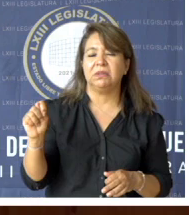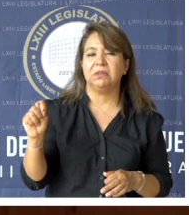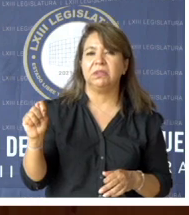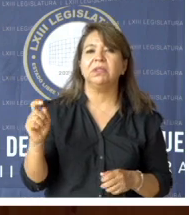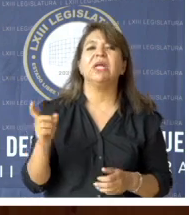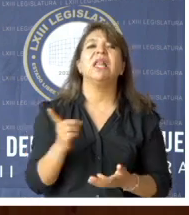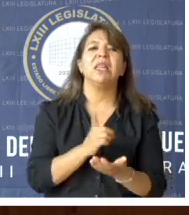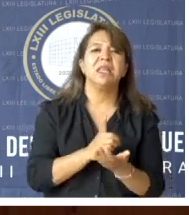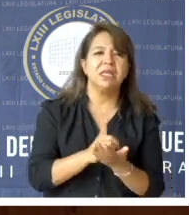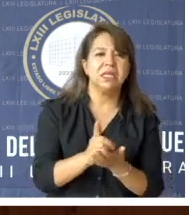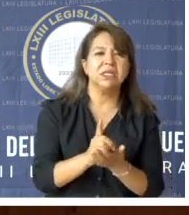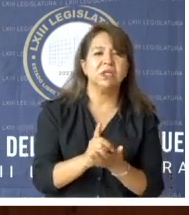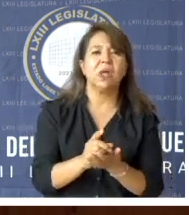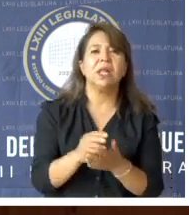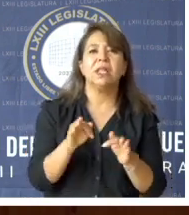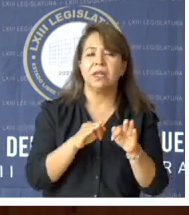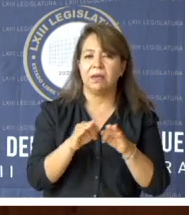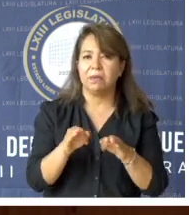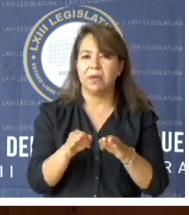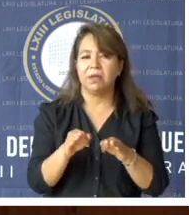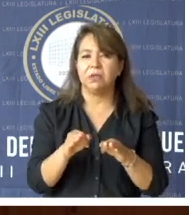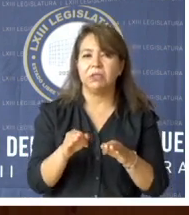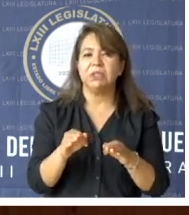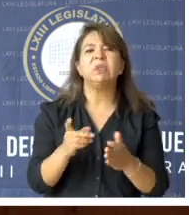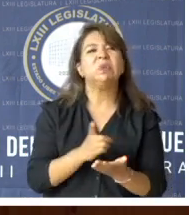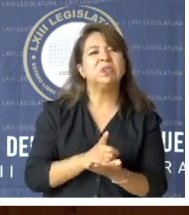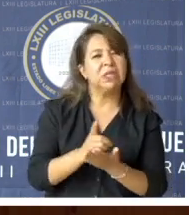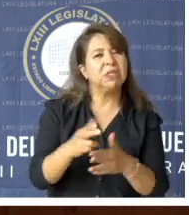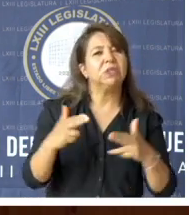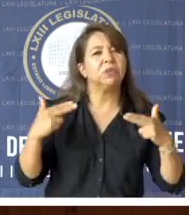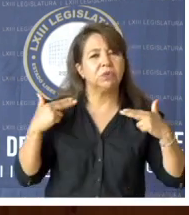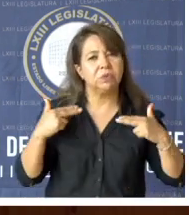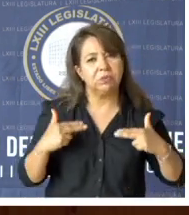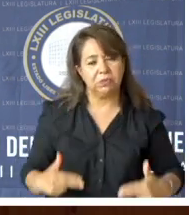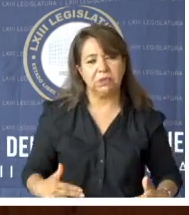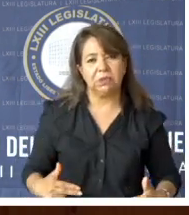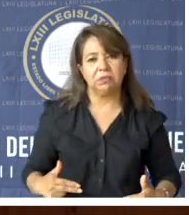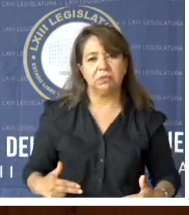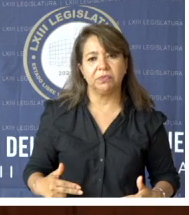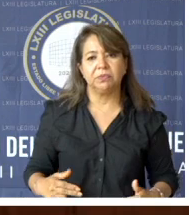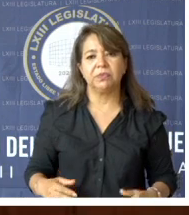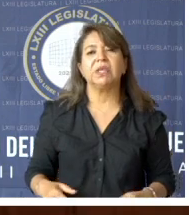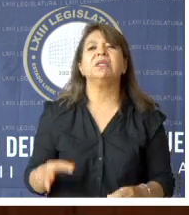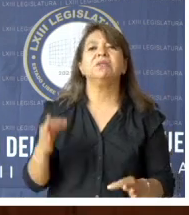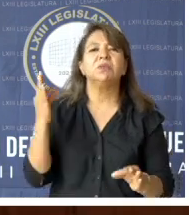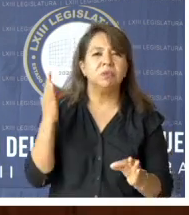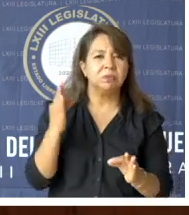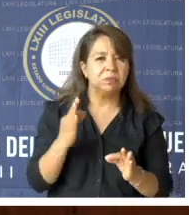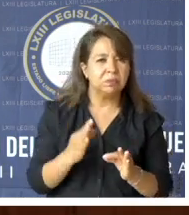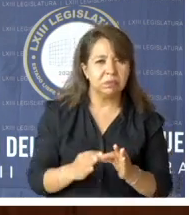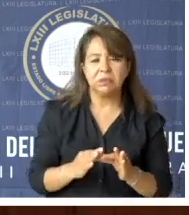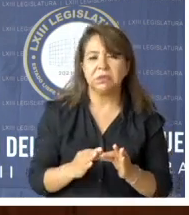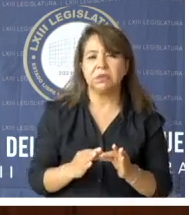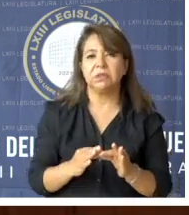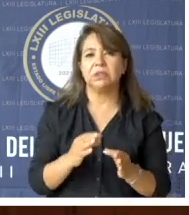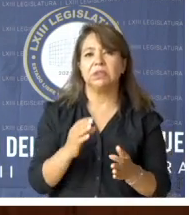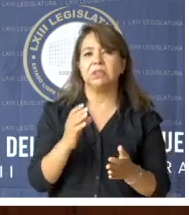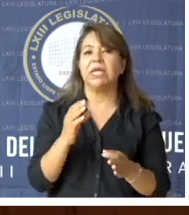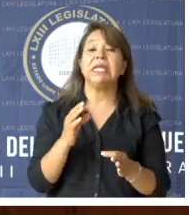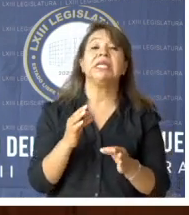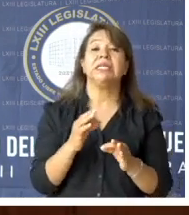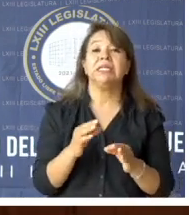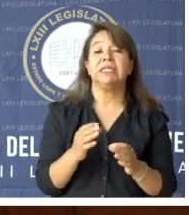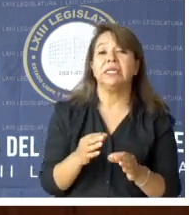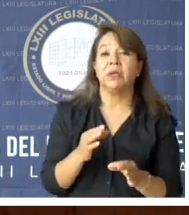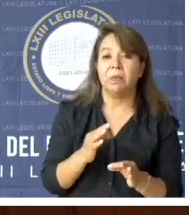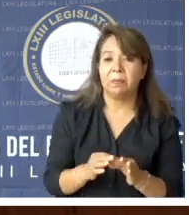un derecho humano. Procurar que las empresas y las instituciones cumplan con un respeto a la dignidad laboral es